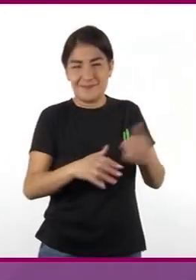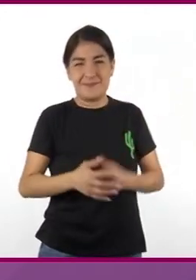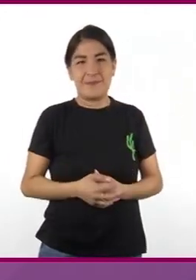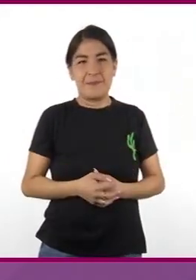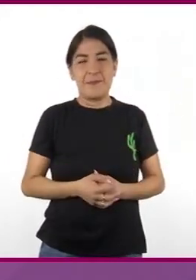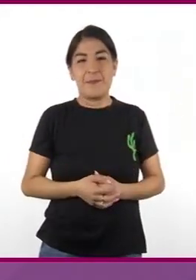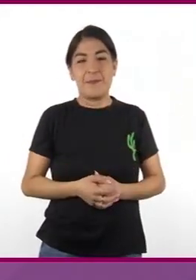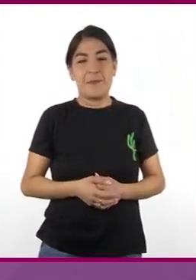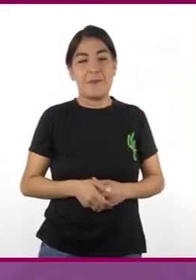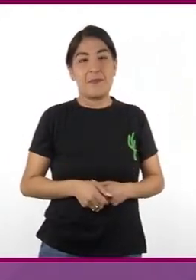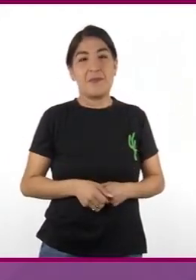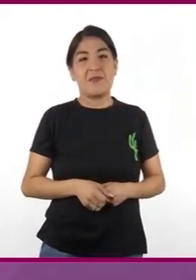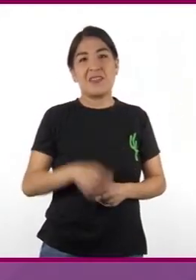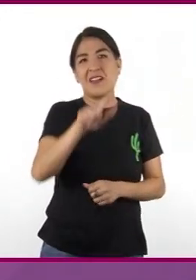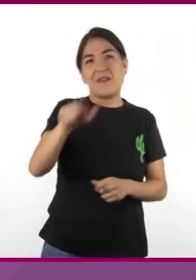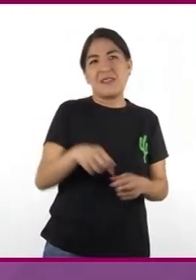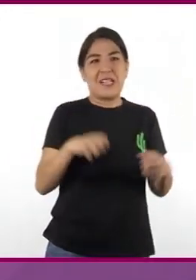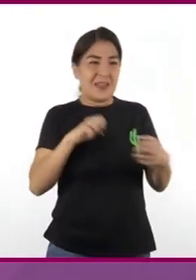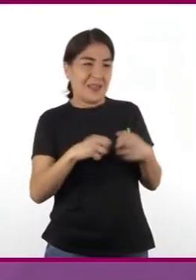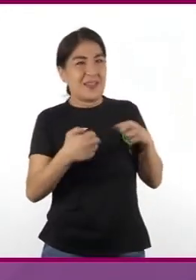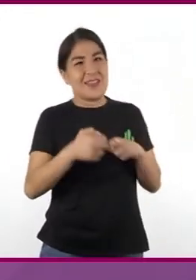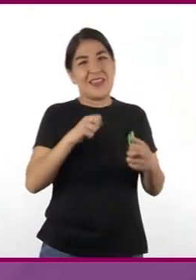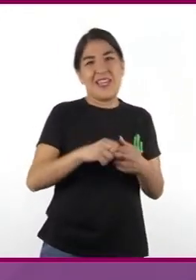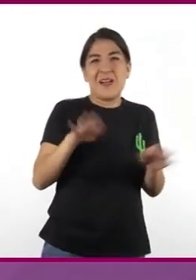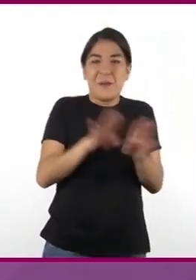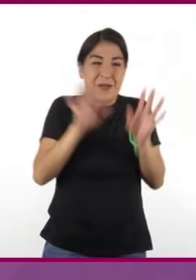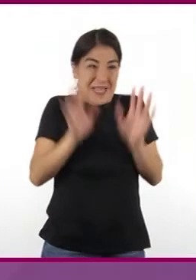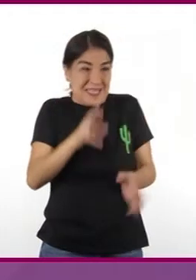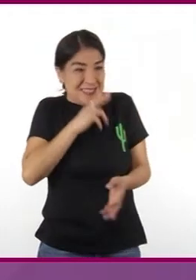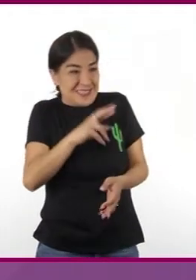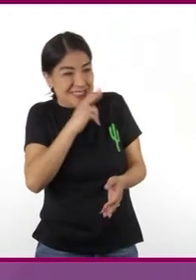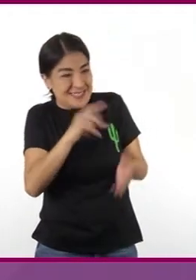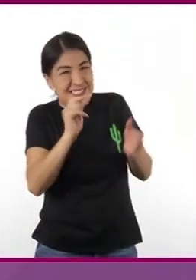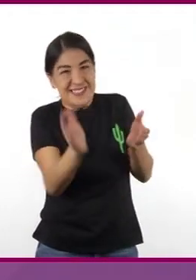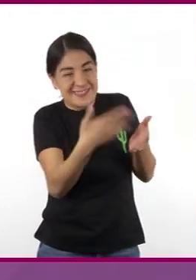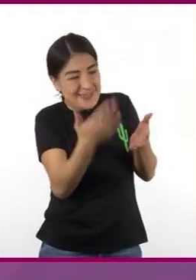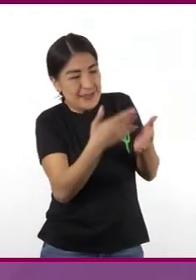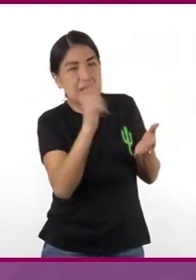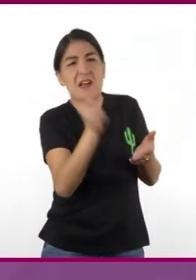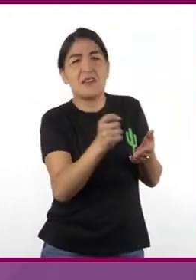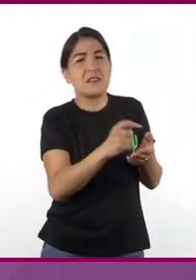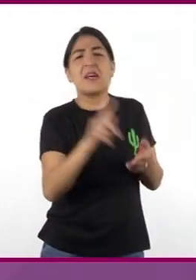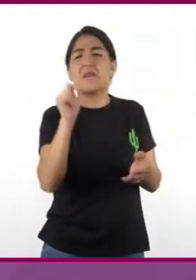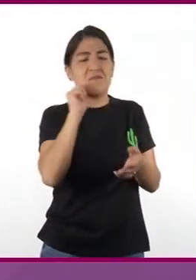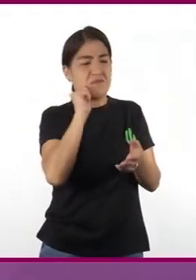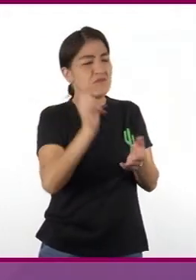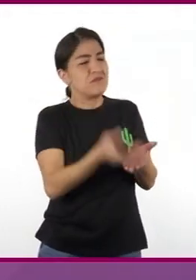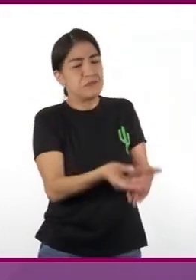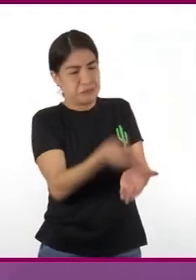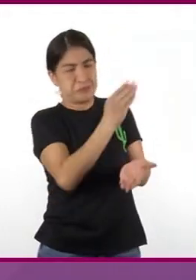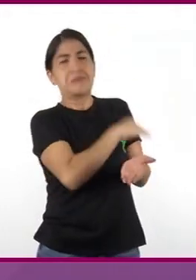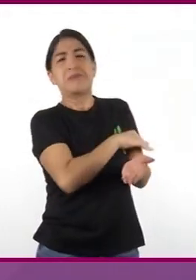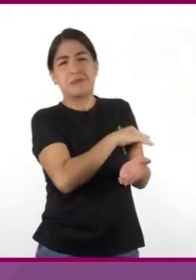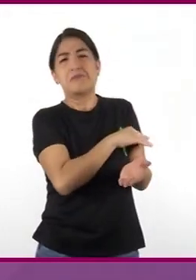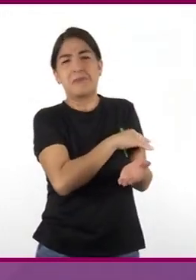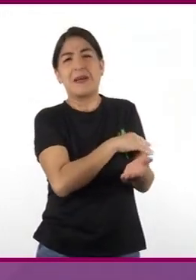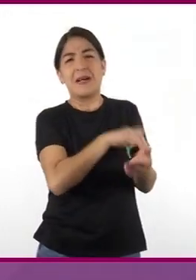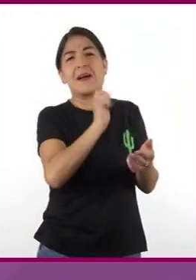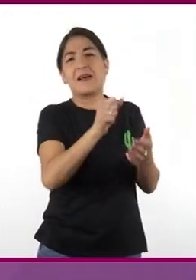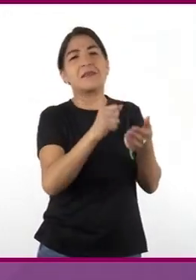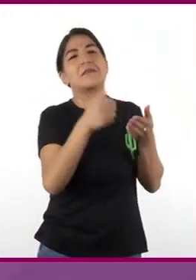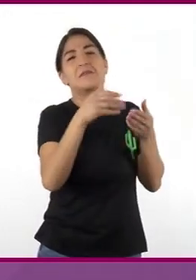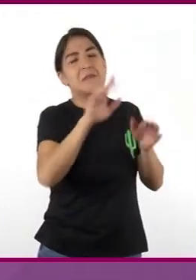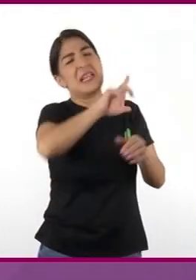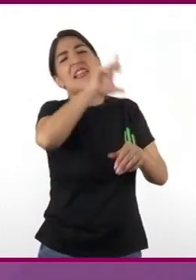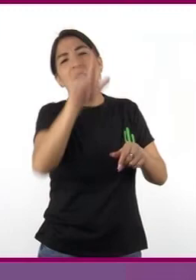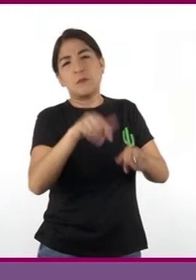Y si están muy ansiosos o ansiosas por llegar a la obra, pueden saltarse los textos introductorios y consultarlos más